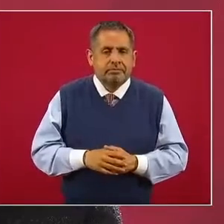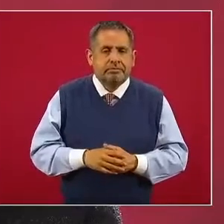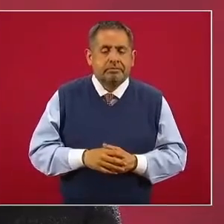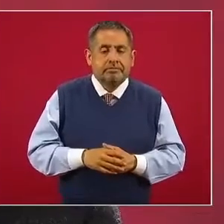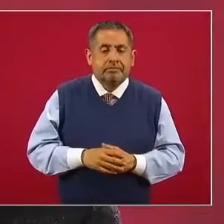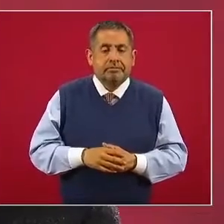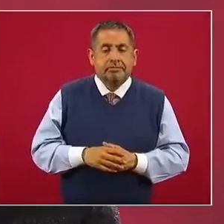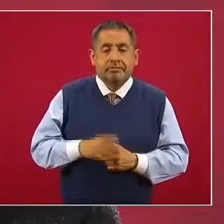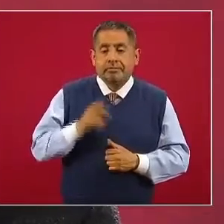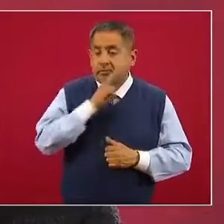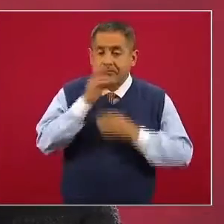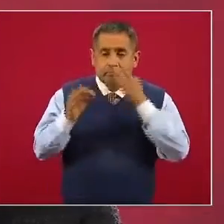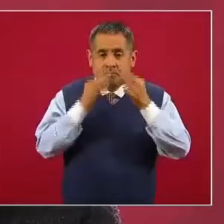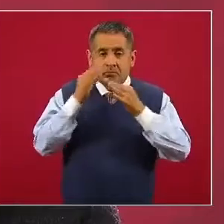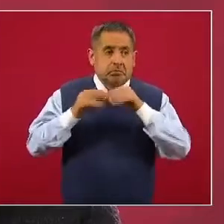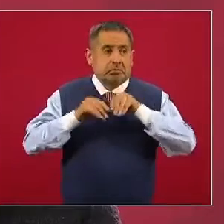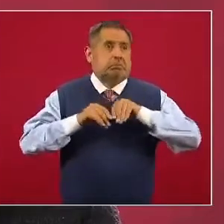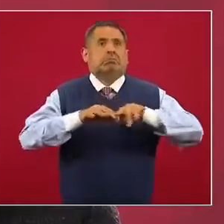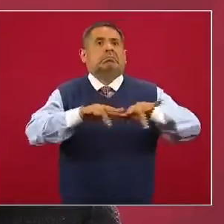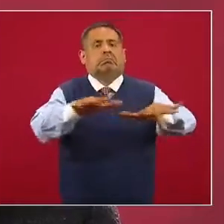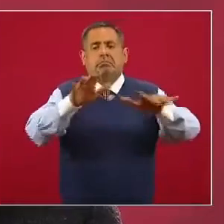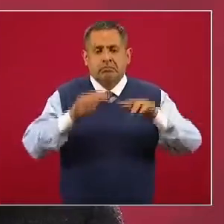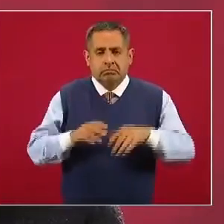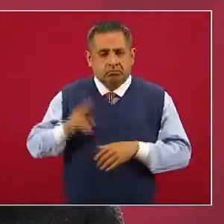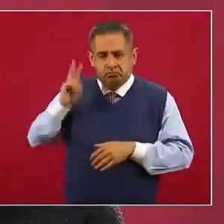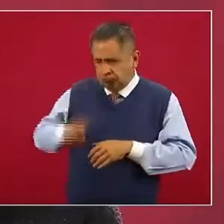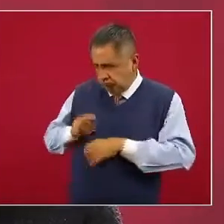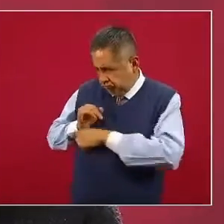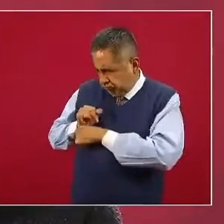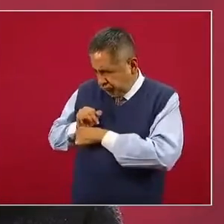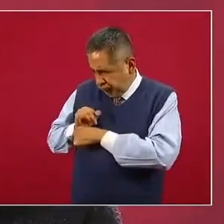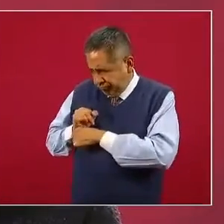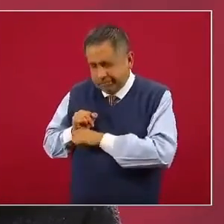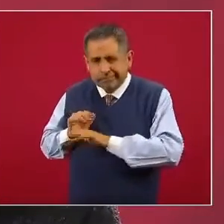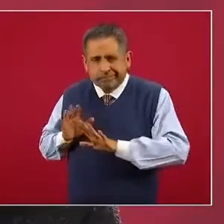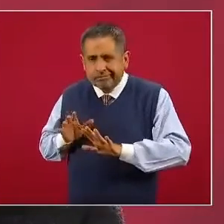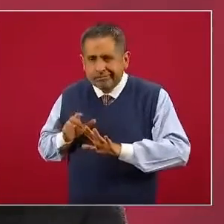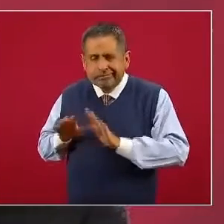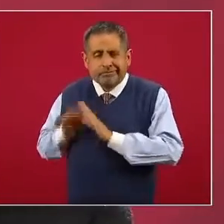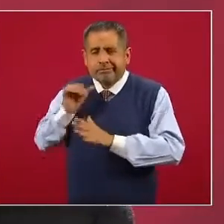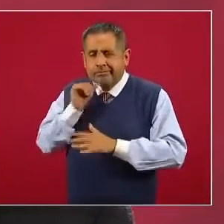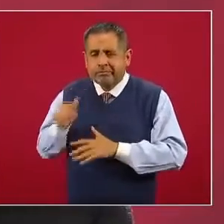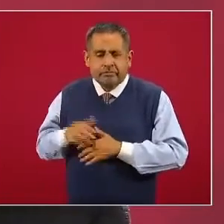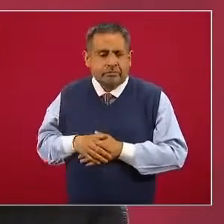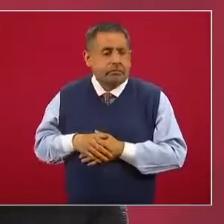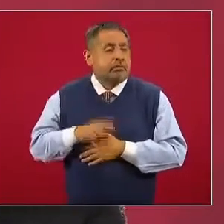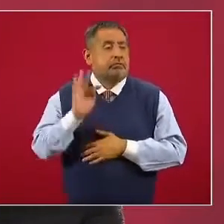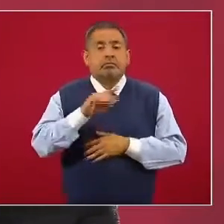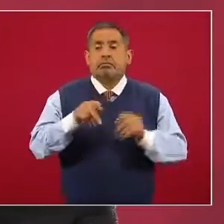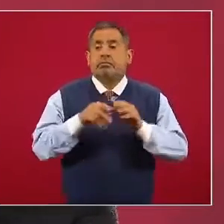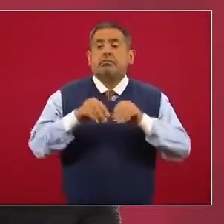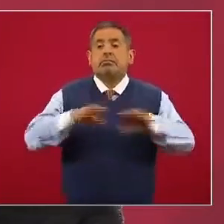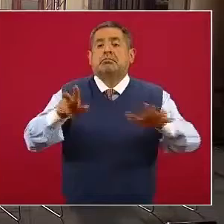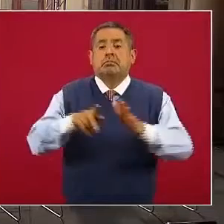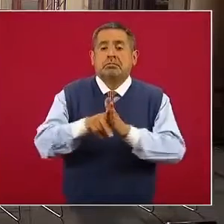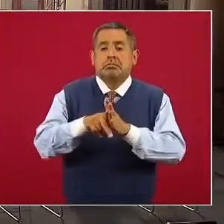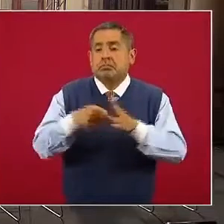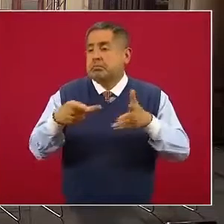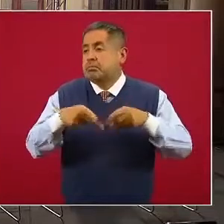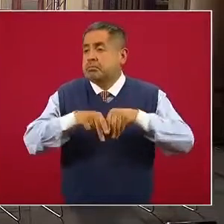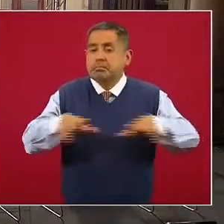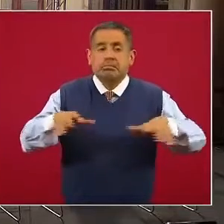Y las noticias son más rápidas que la investigación científica, y cuando se leen en un periódico nacional o